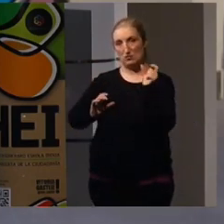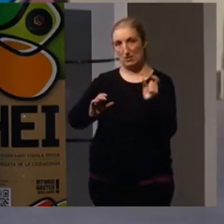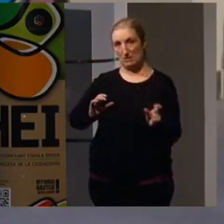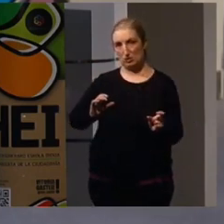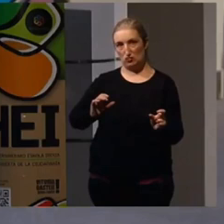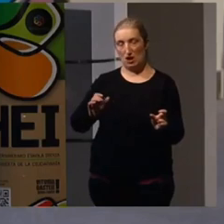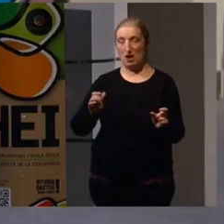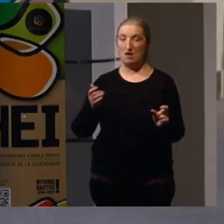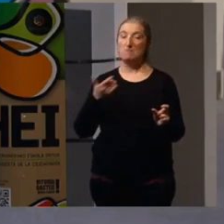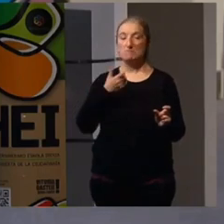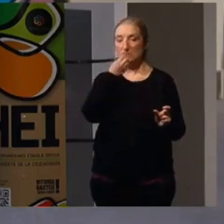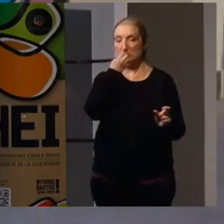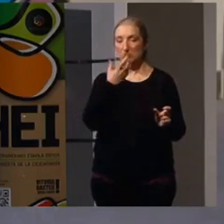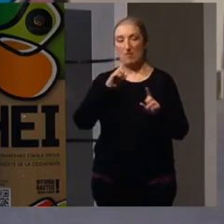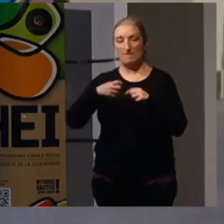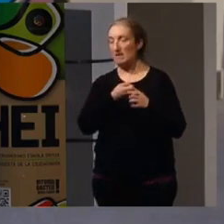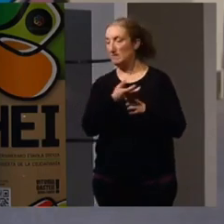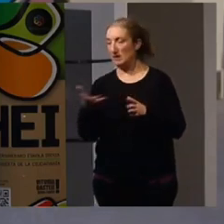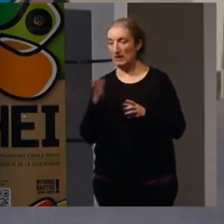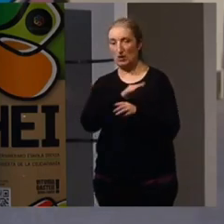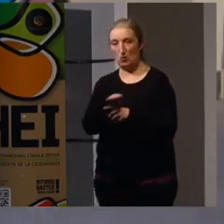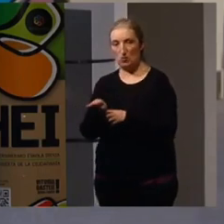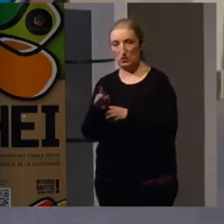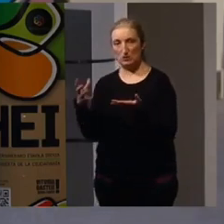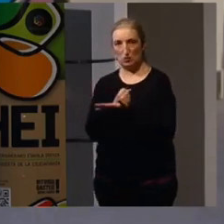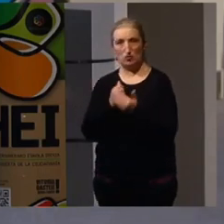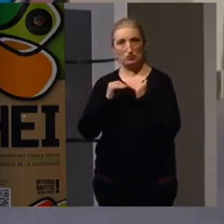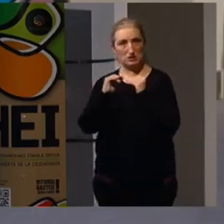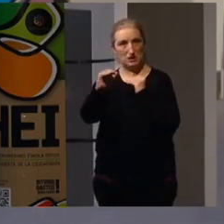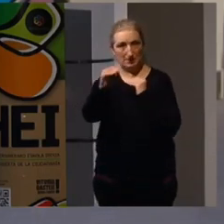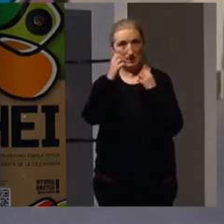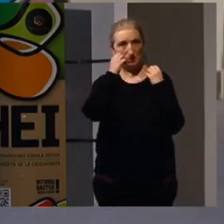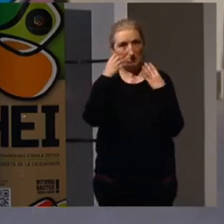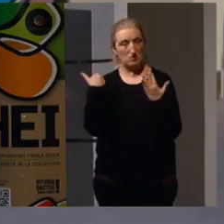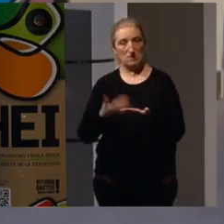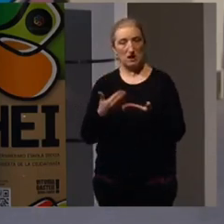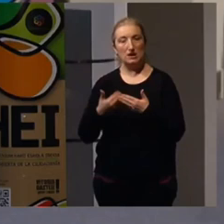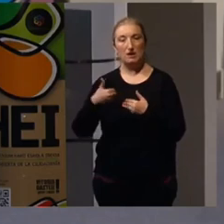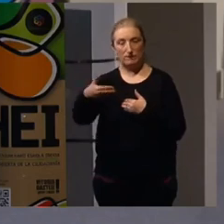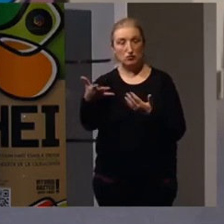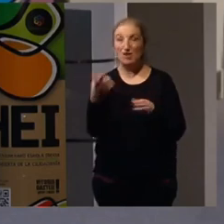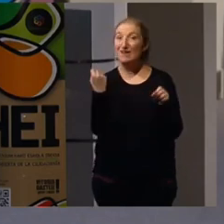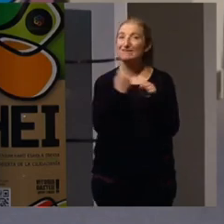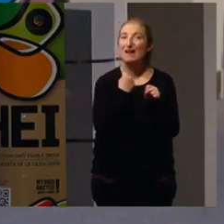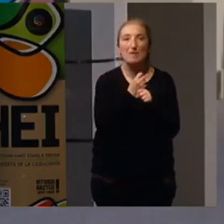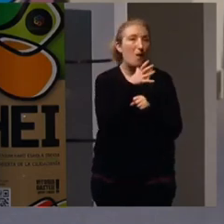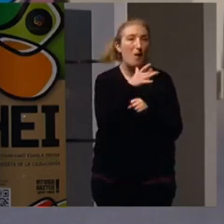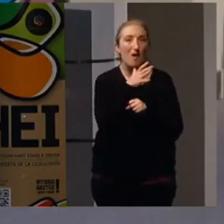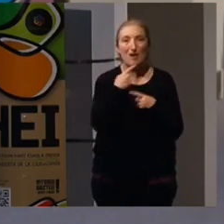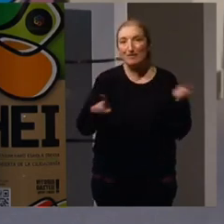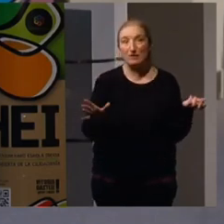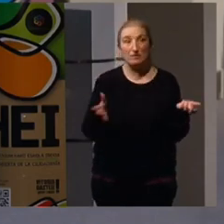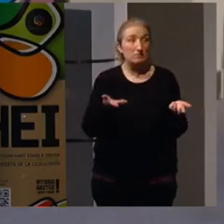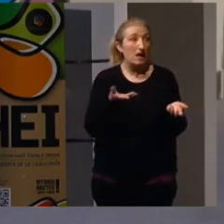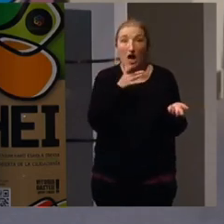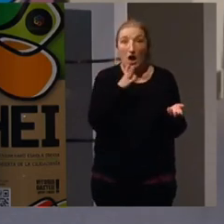da con holgura para mantener a toda una familia y para tener una estabilidad y la garantía de un futuro, que el trabajo ahora, que para